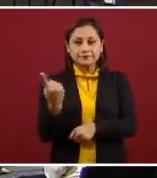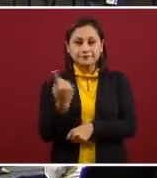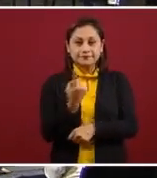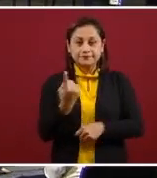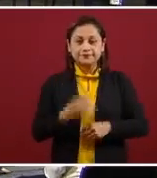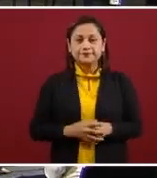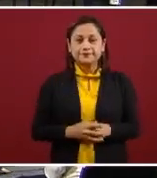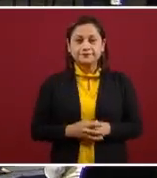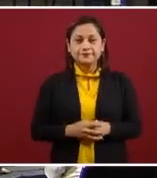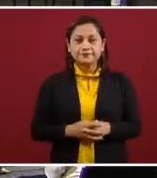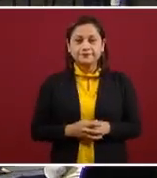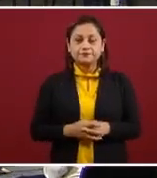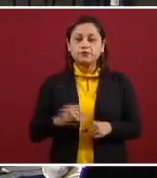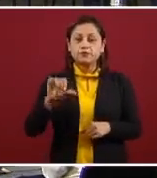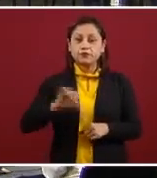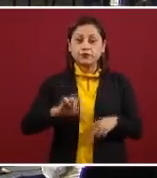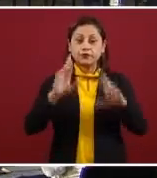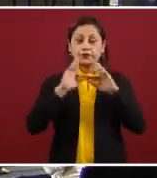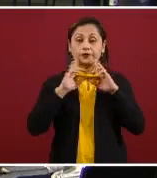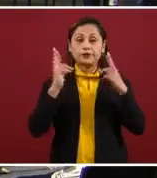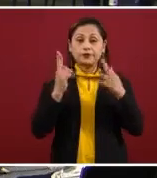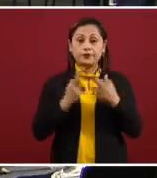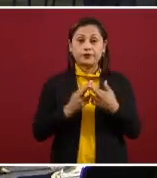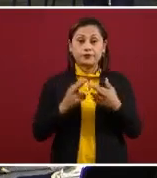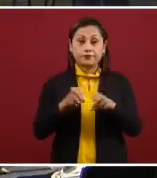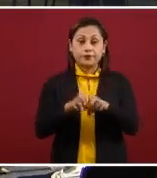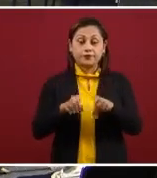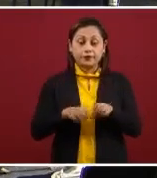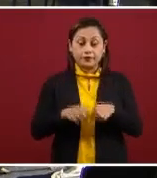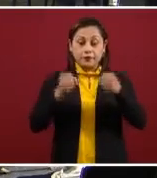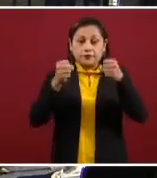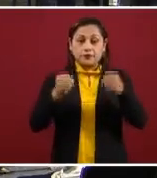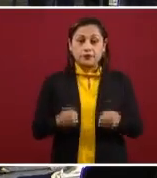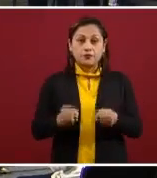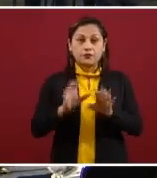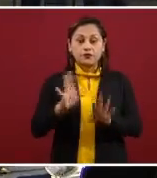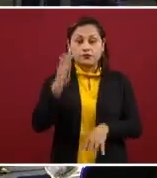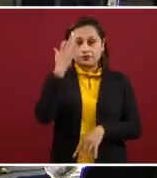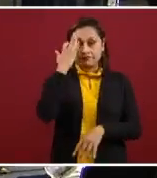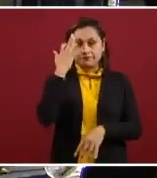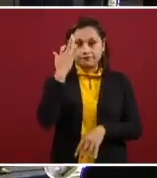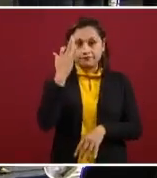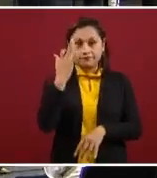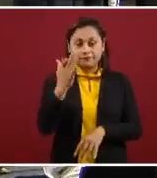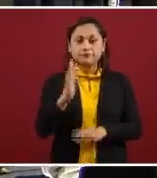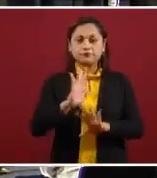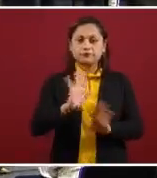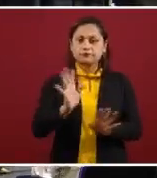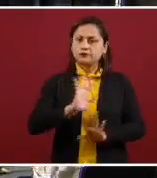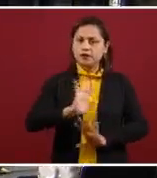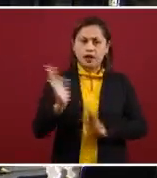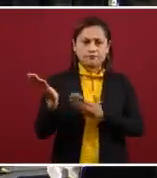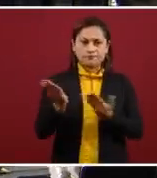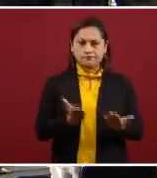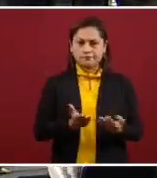se demoró la reunión de seguridad, pero ya estamos aquí.